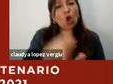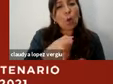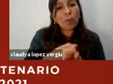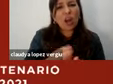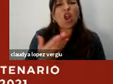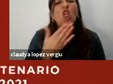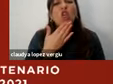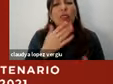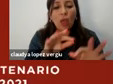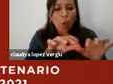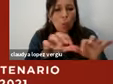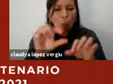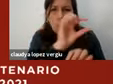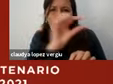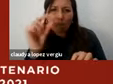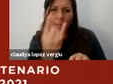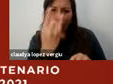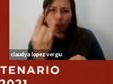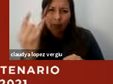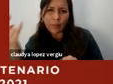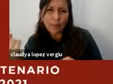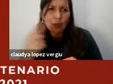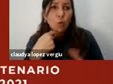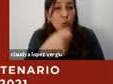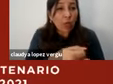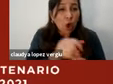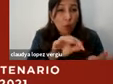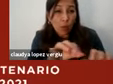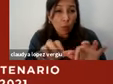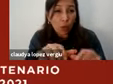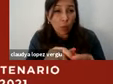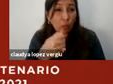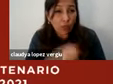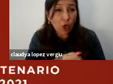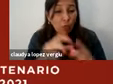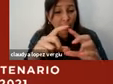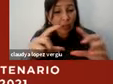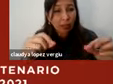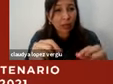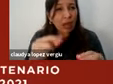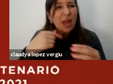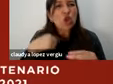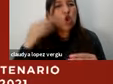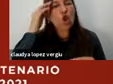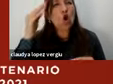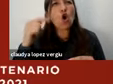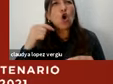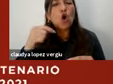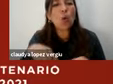comunidad digital, algún sitio web donde puedan adquirir estos productos? O sea, para alguien que no reside aquí en el Perú.